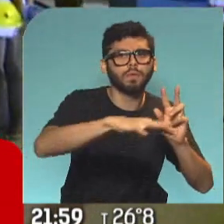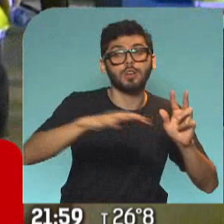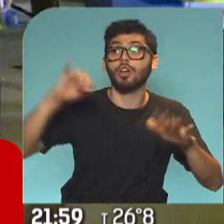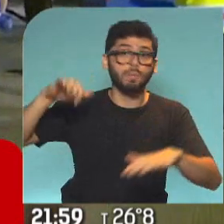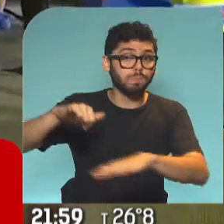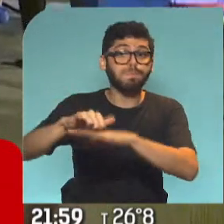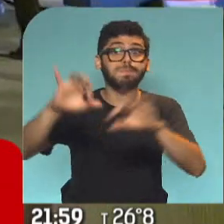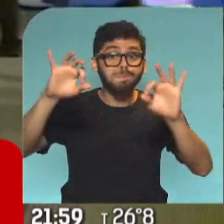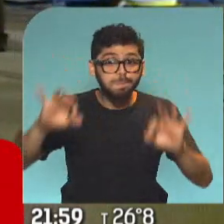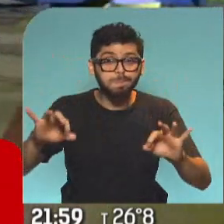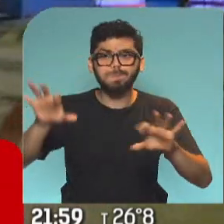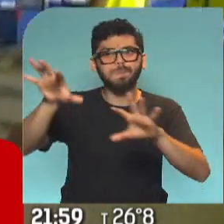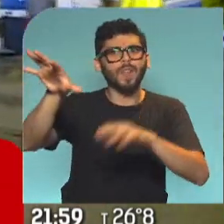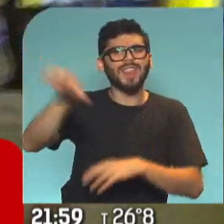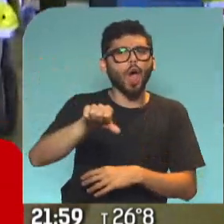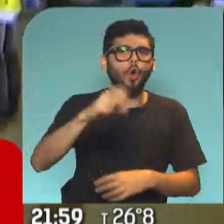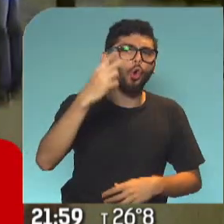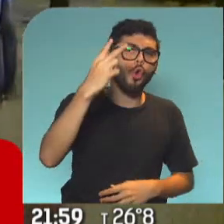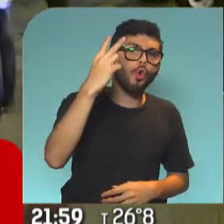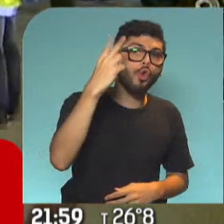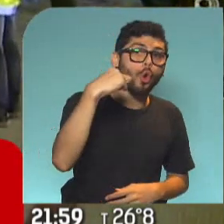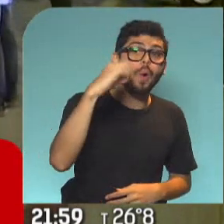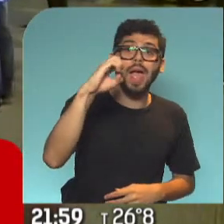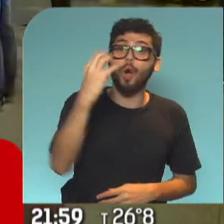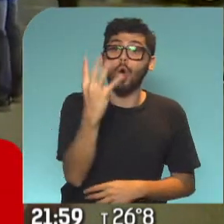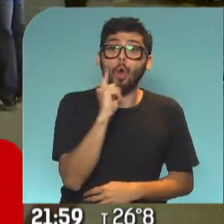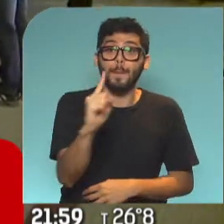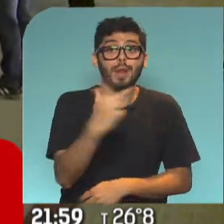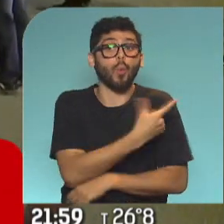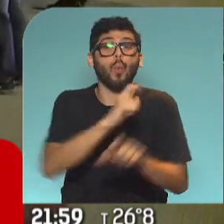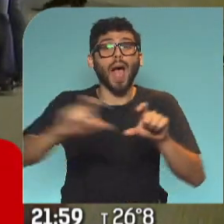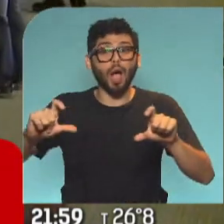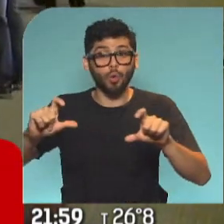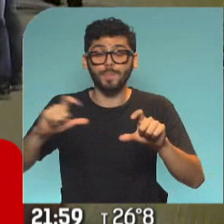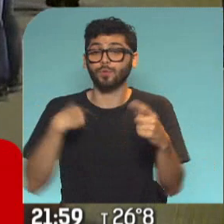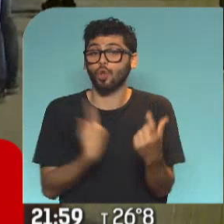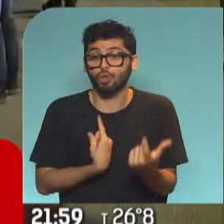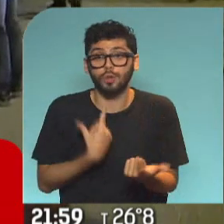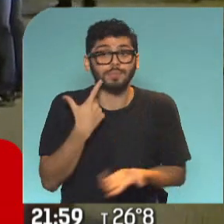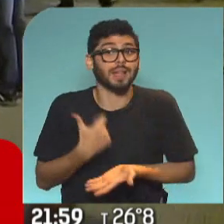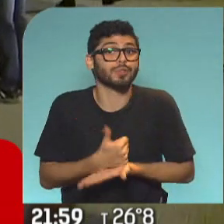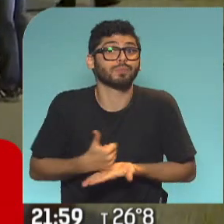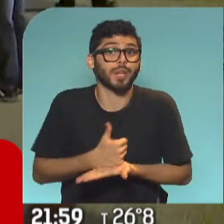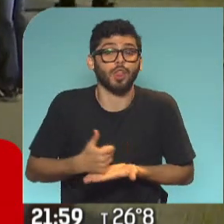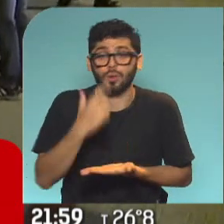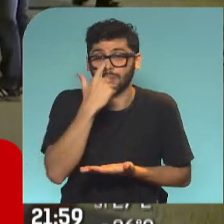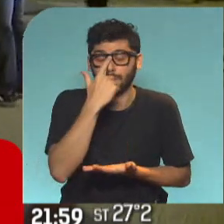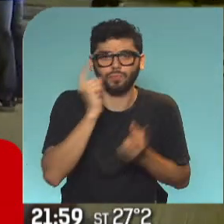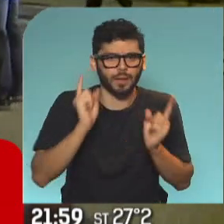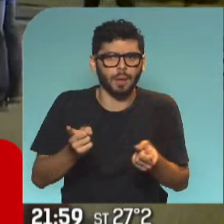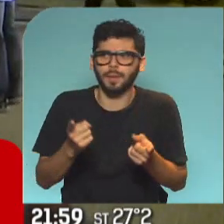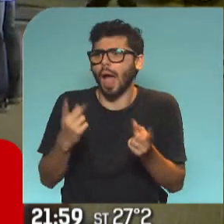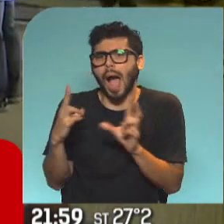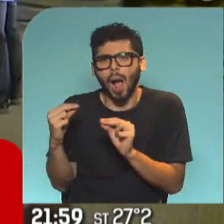de este avión que trajo las 904.000 dosis de vacunas. Y el rol, estamos en este repaso esperando, el rol también